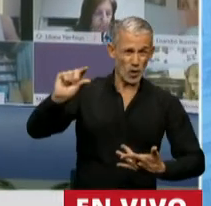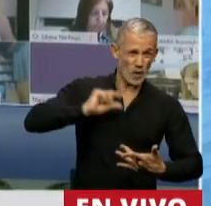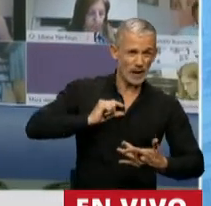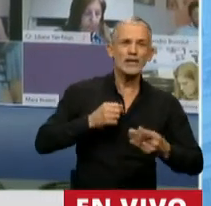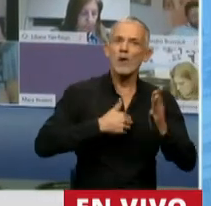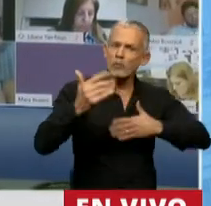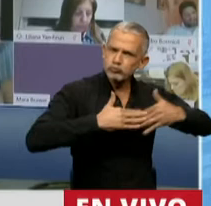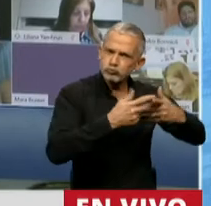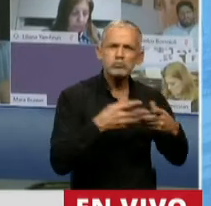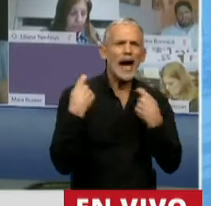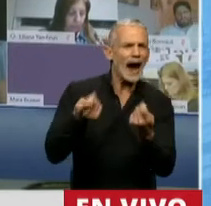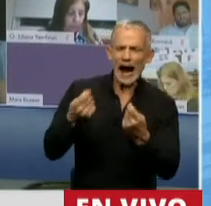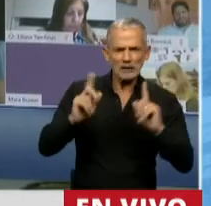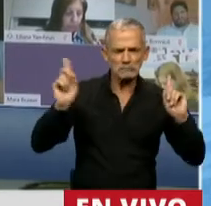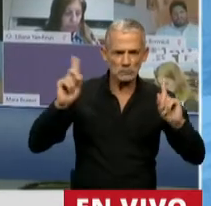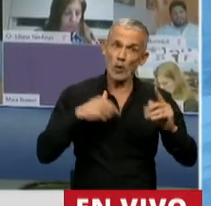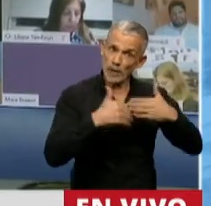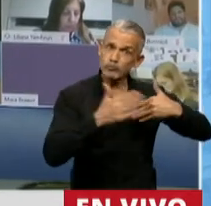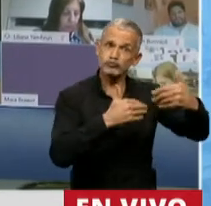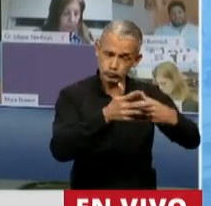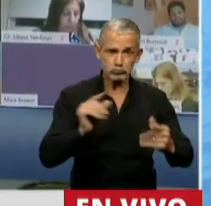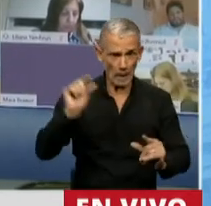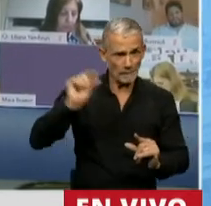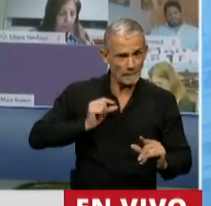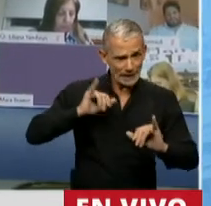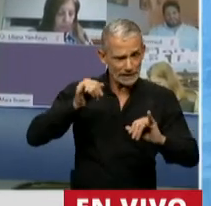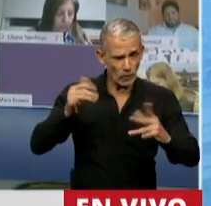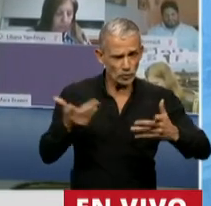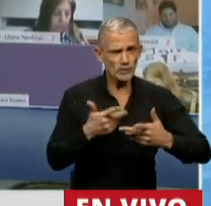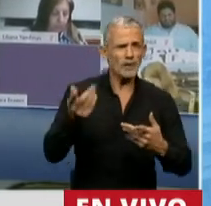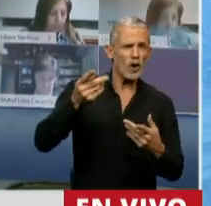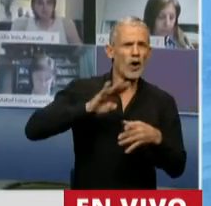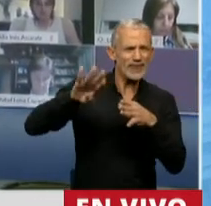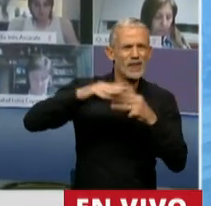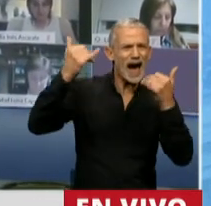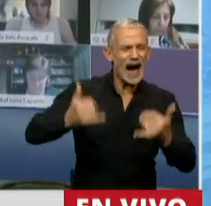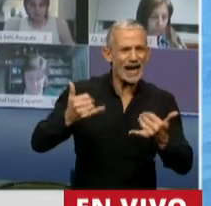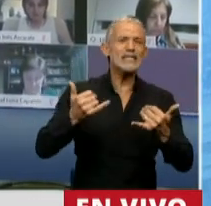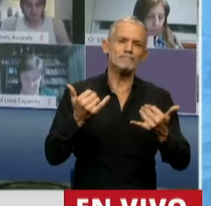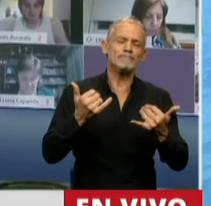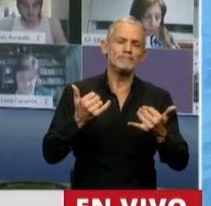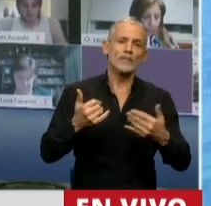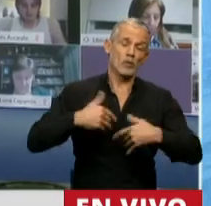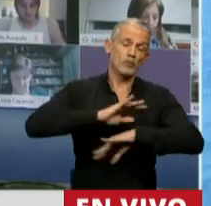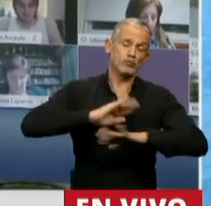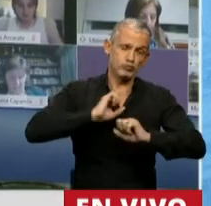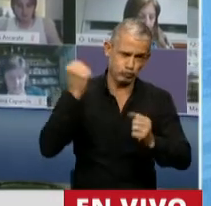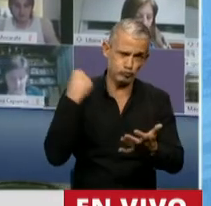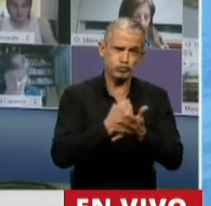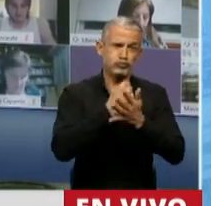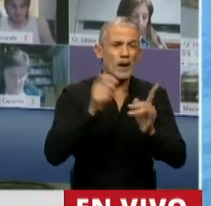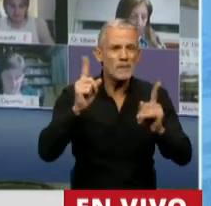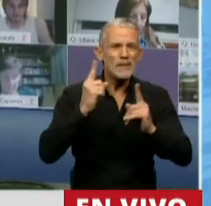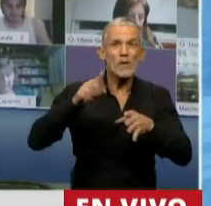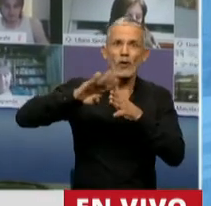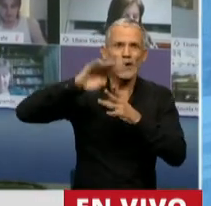obra pública, no con gastos corrientes, pero es verdad que el financiamiento de cualquier deuda ha sufrido un golpe similar al que sufrieron las deudas